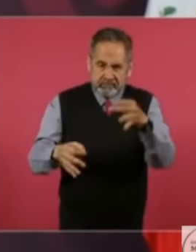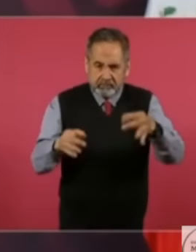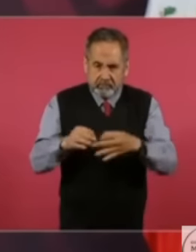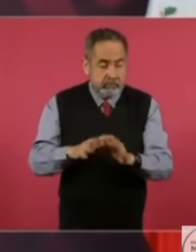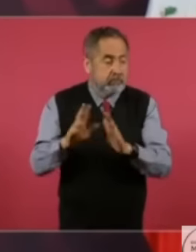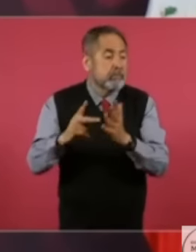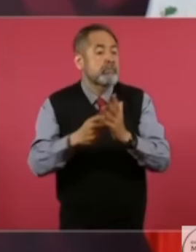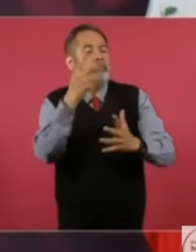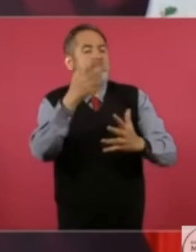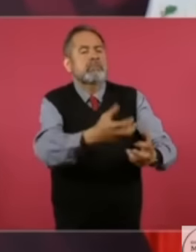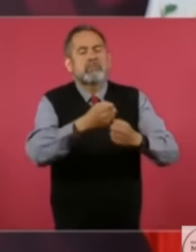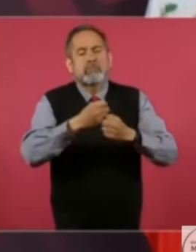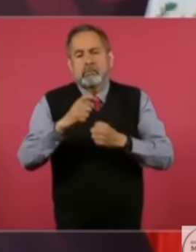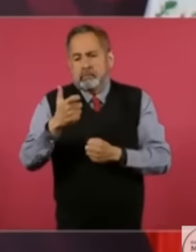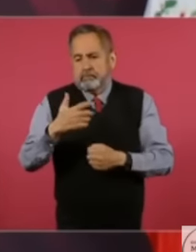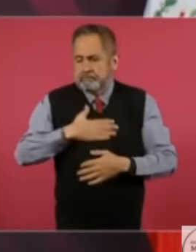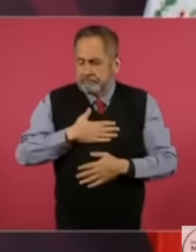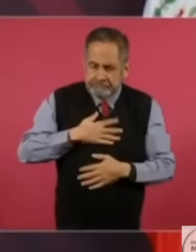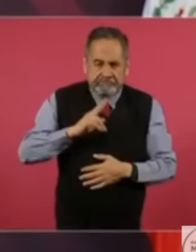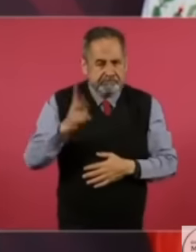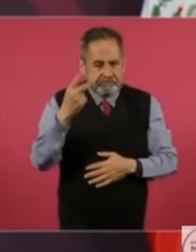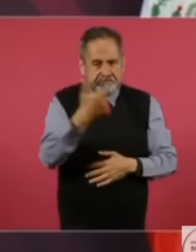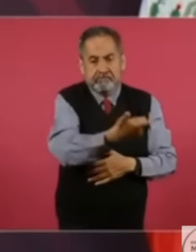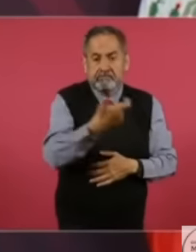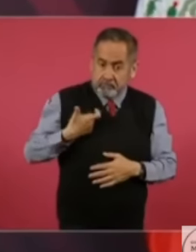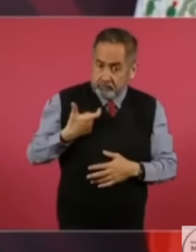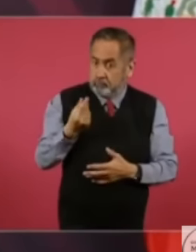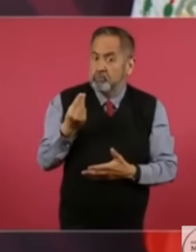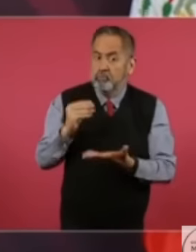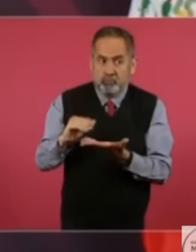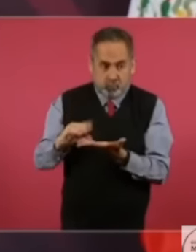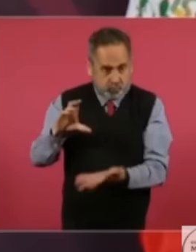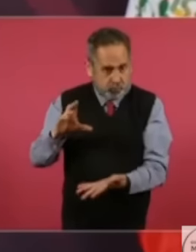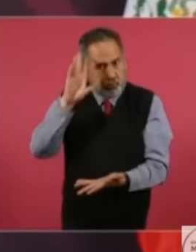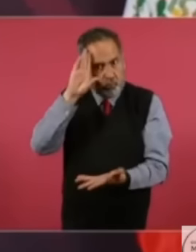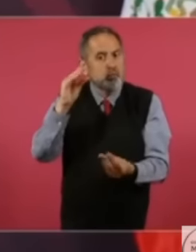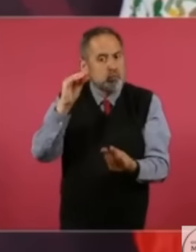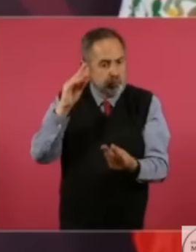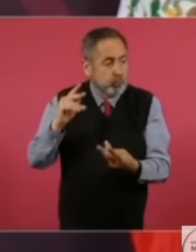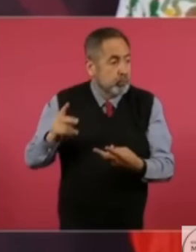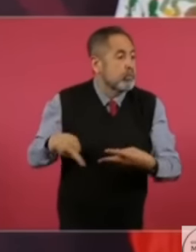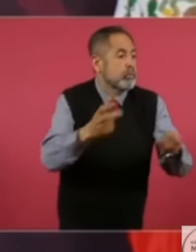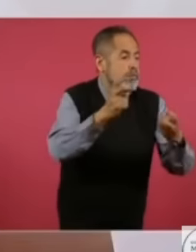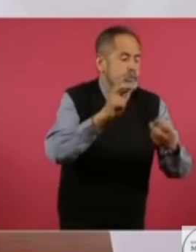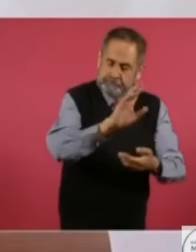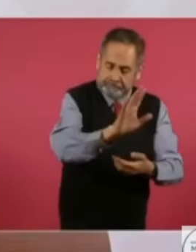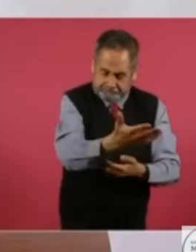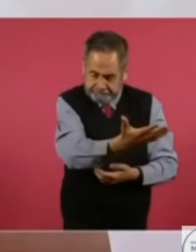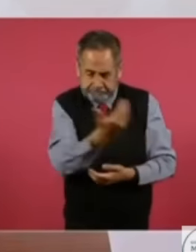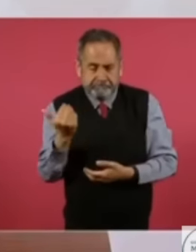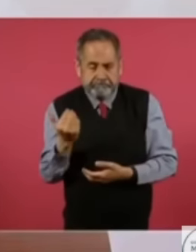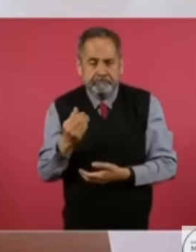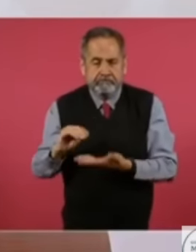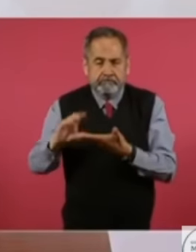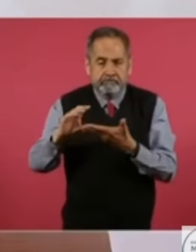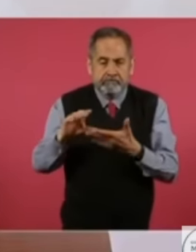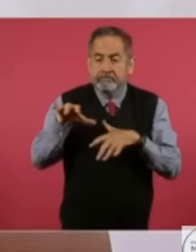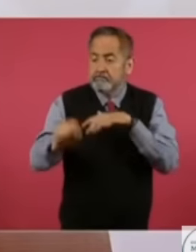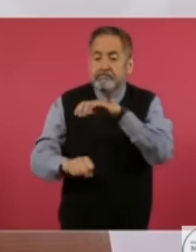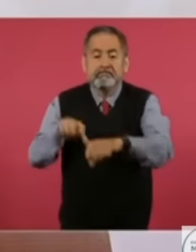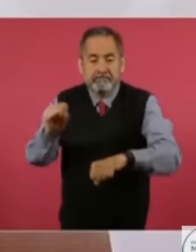recuperar un dinero, una cantidad de dinero considerable, y hay